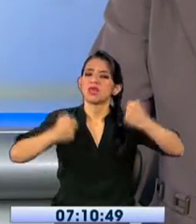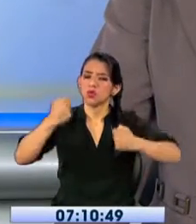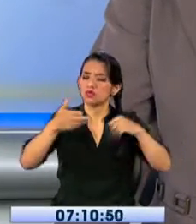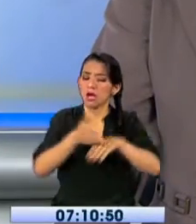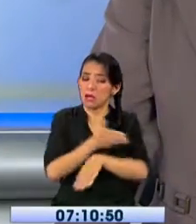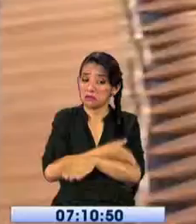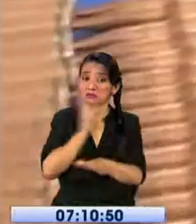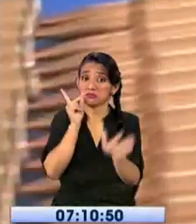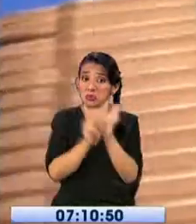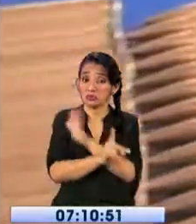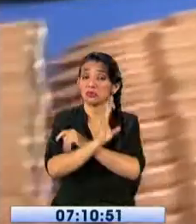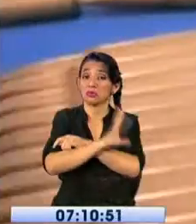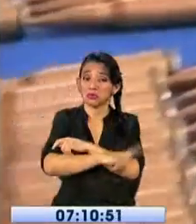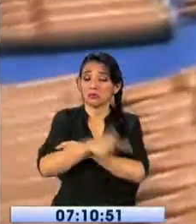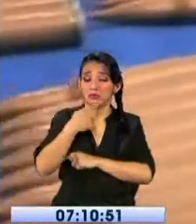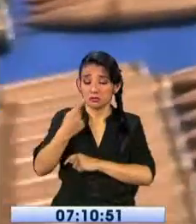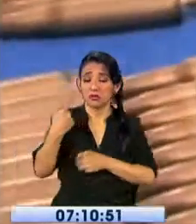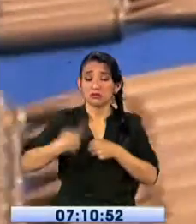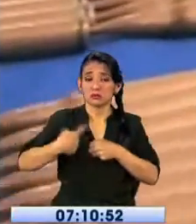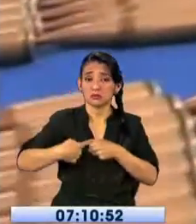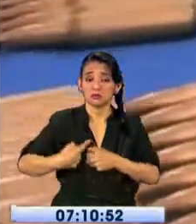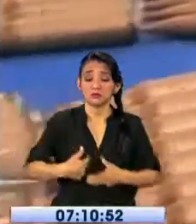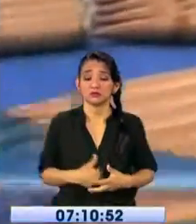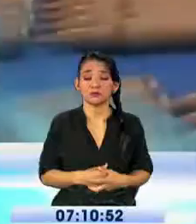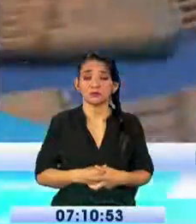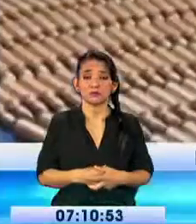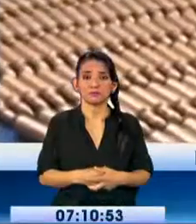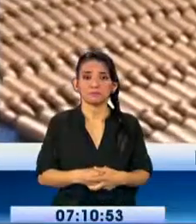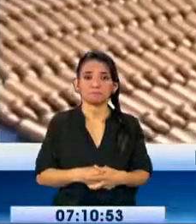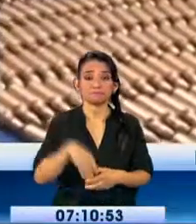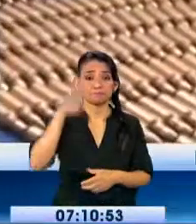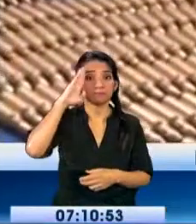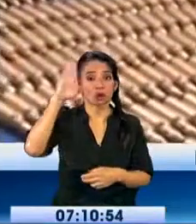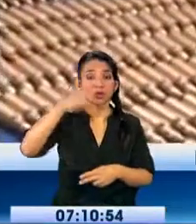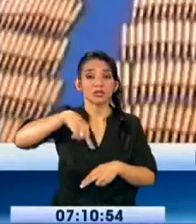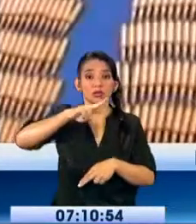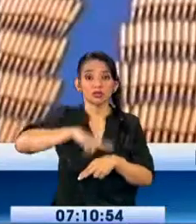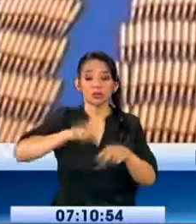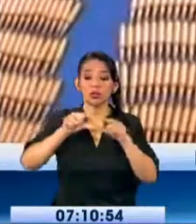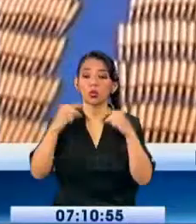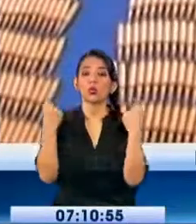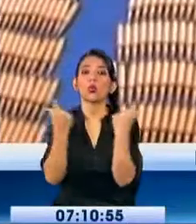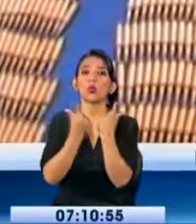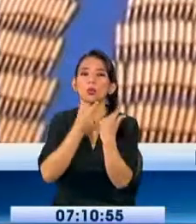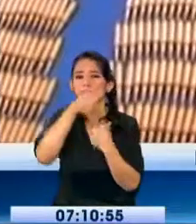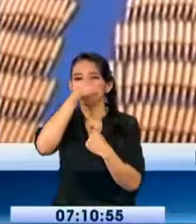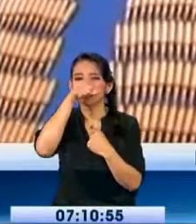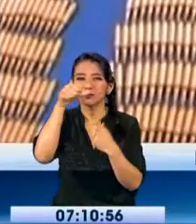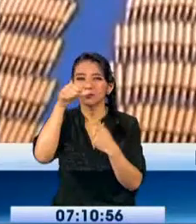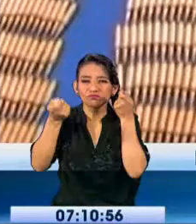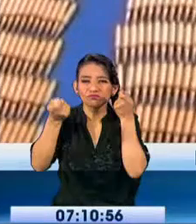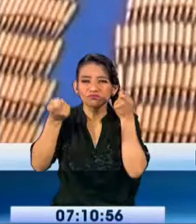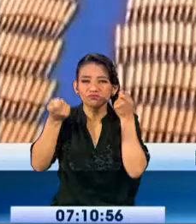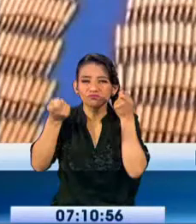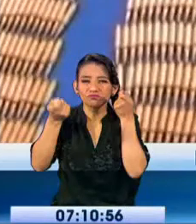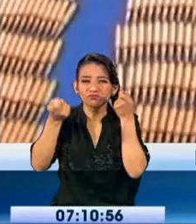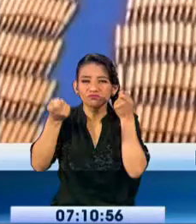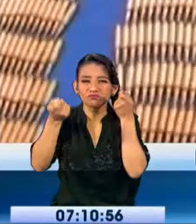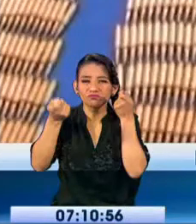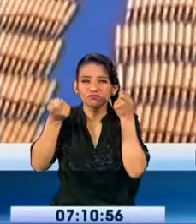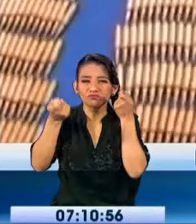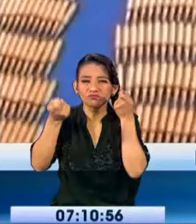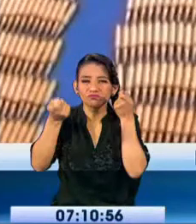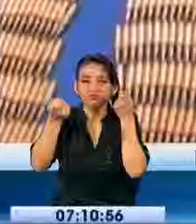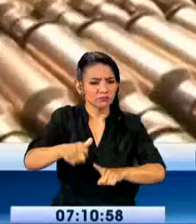ciudad de Quito. La Policía Nacional y el Grupo de Antinarcóticos GEMA lograron decomisar varias municiones